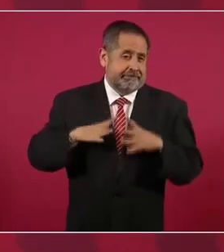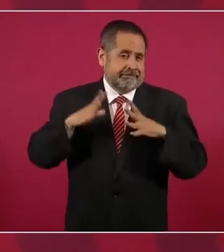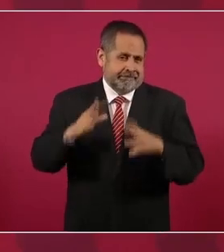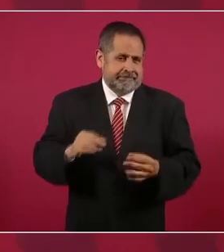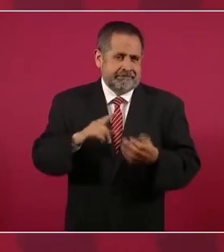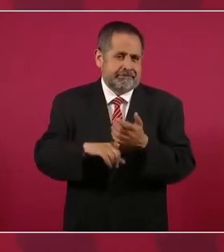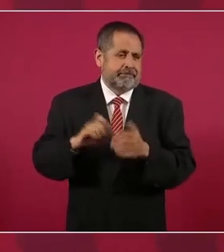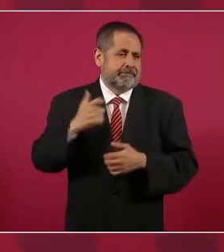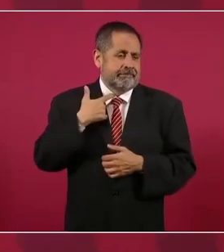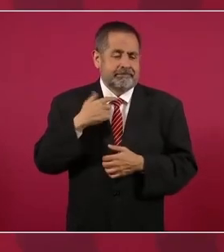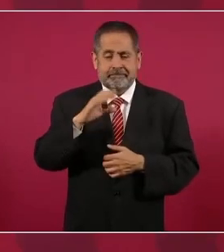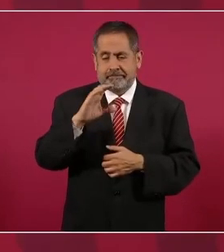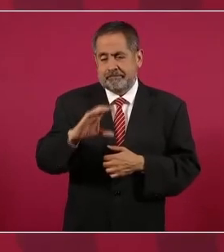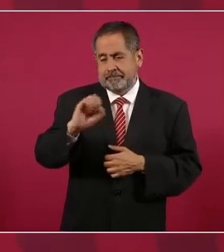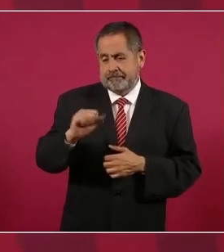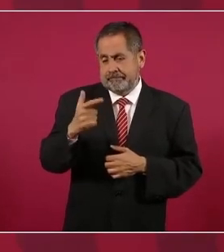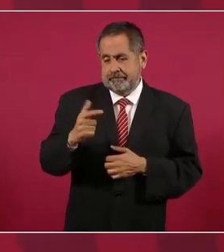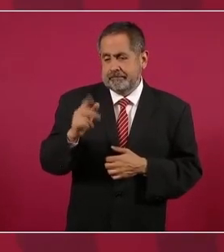Salinas,